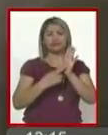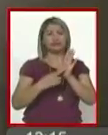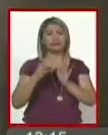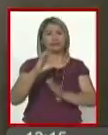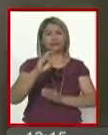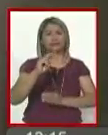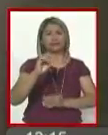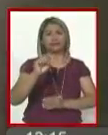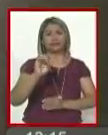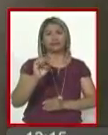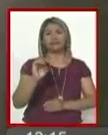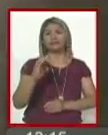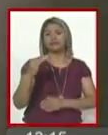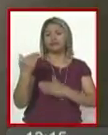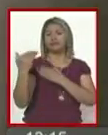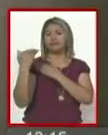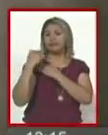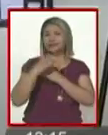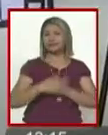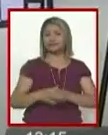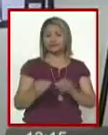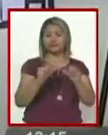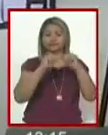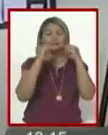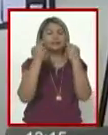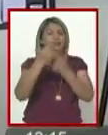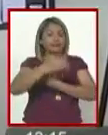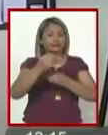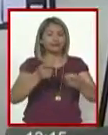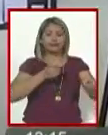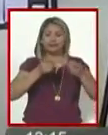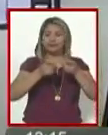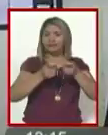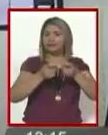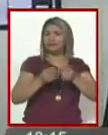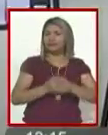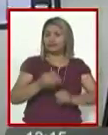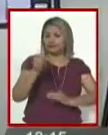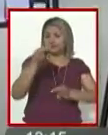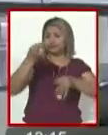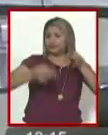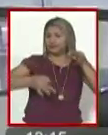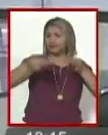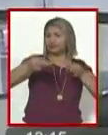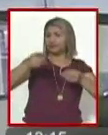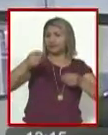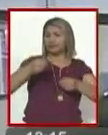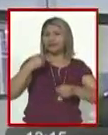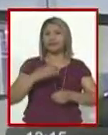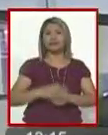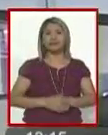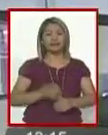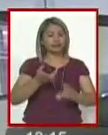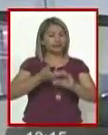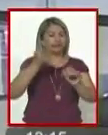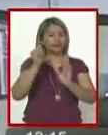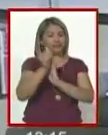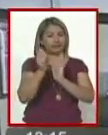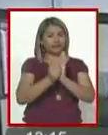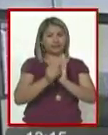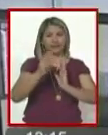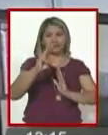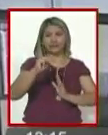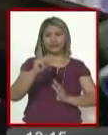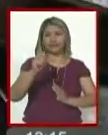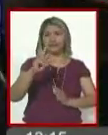del Consejo de la Magistratura en Santa Cruz, unidad que se encarga de fiscalizar la disciplina de los jueces y funcionarios judiciales, renunció el abogado Mauricio